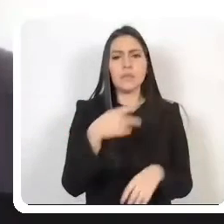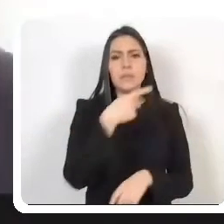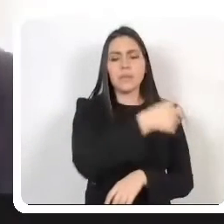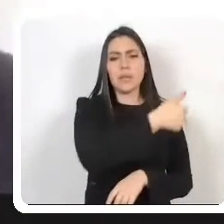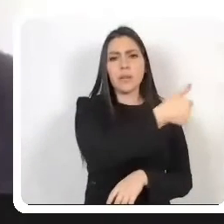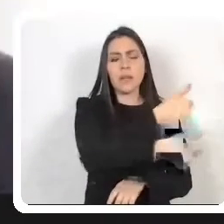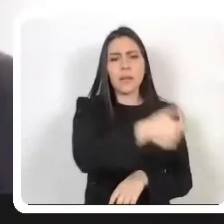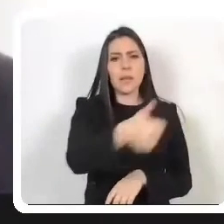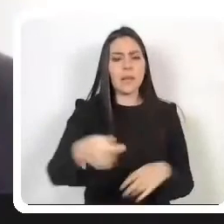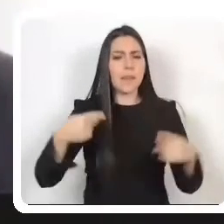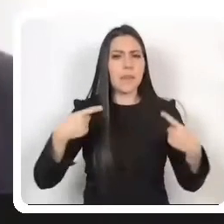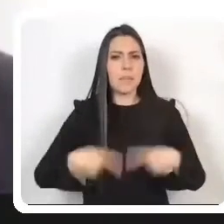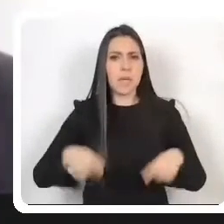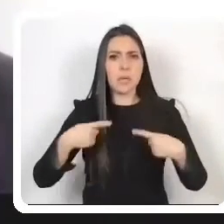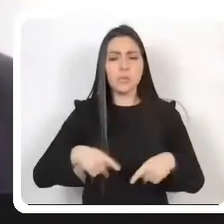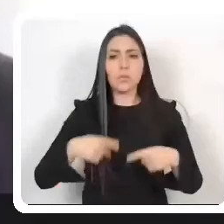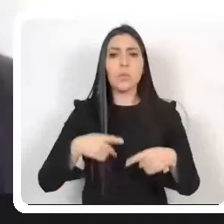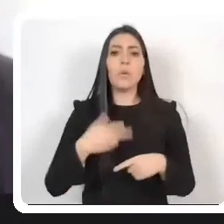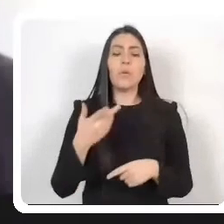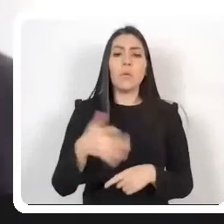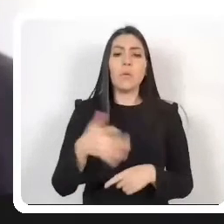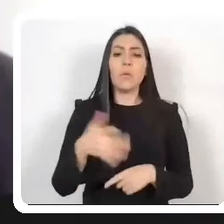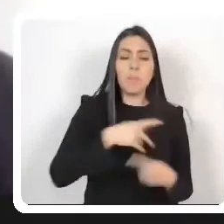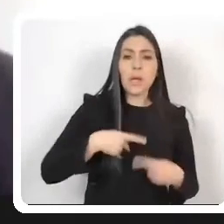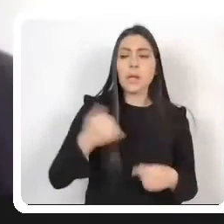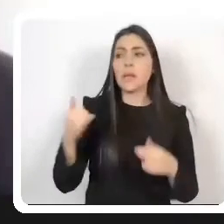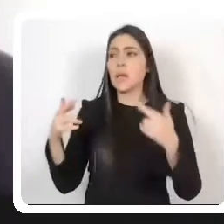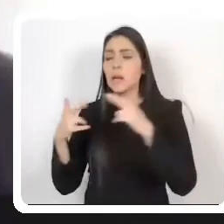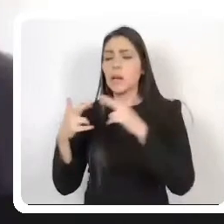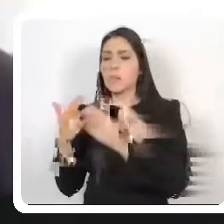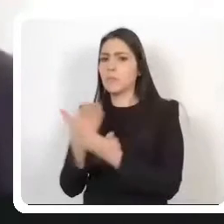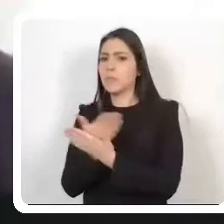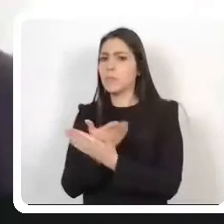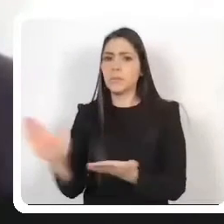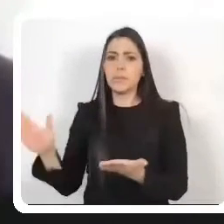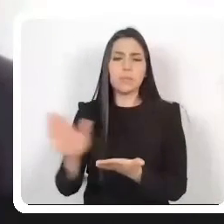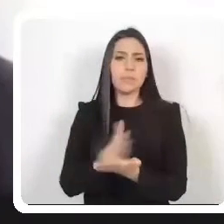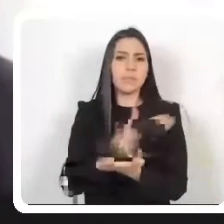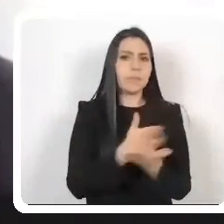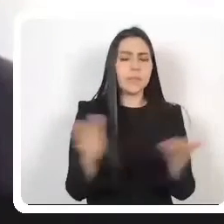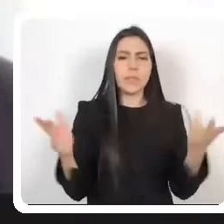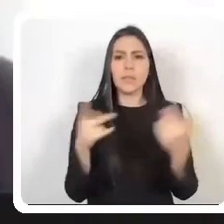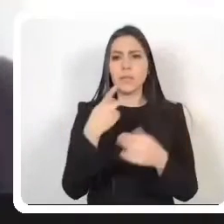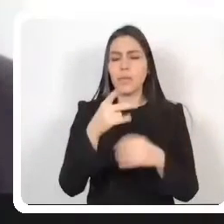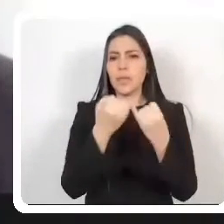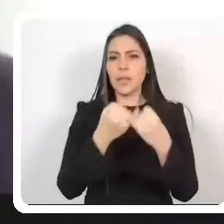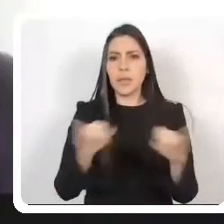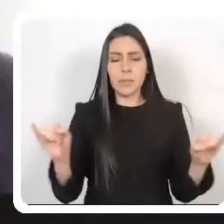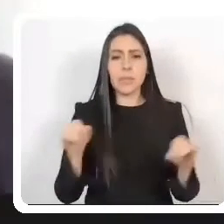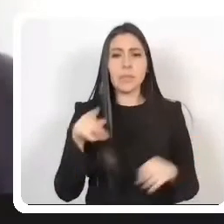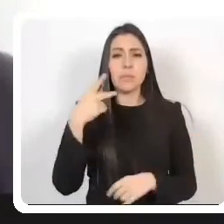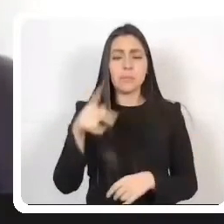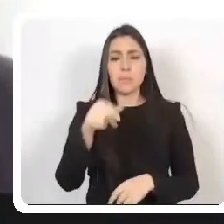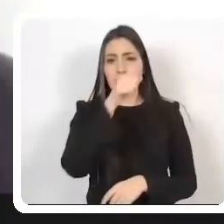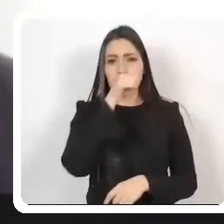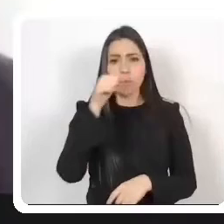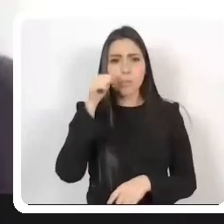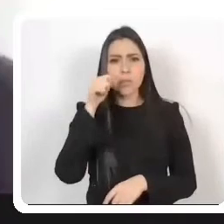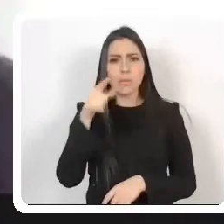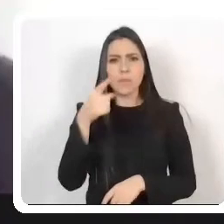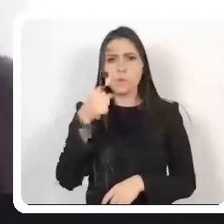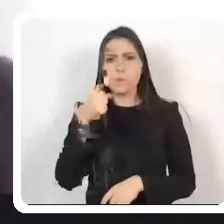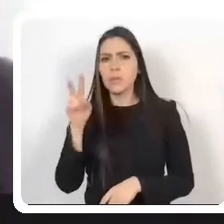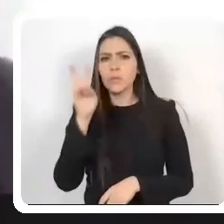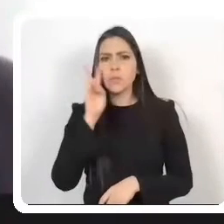y espiritual. La enorme visión y trayectoria del benemérito de las Américas le permitió observar la